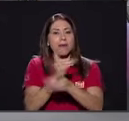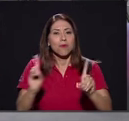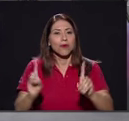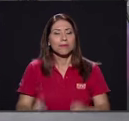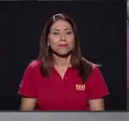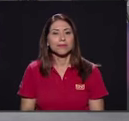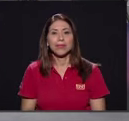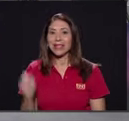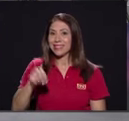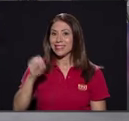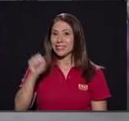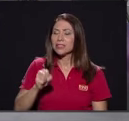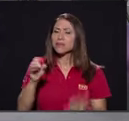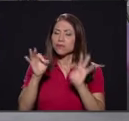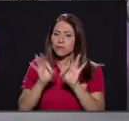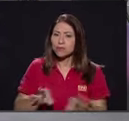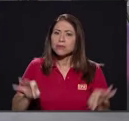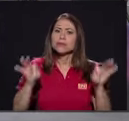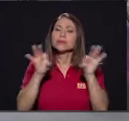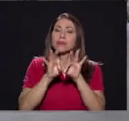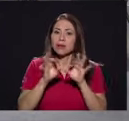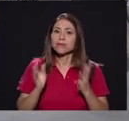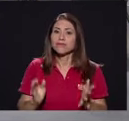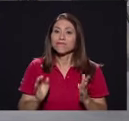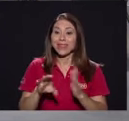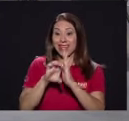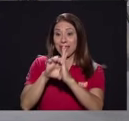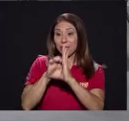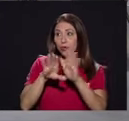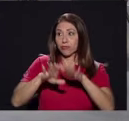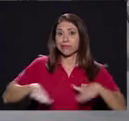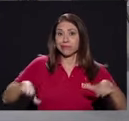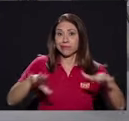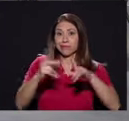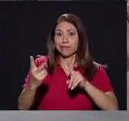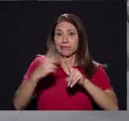fundamentales de la democracia. Claro. Sí, yo creo que es fundamental, y